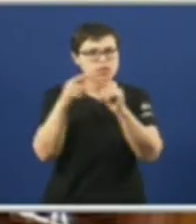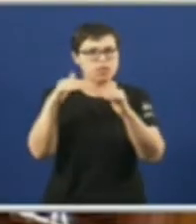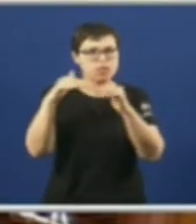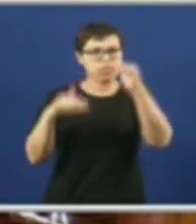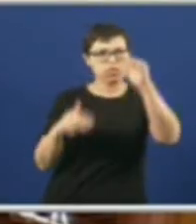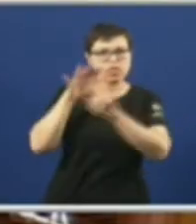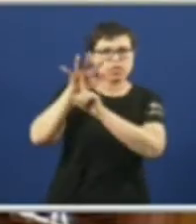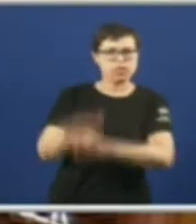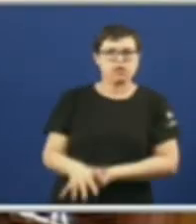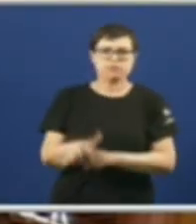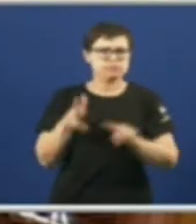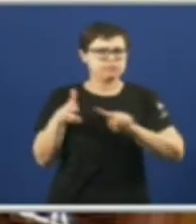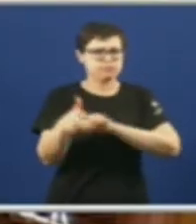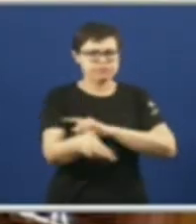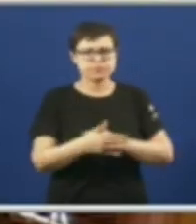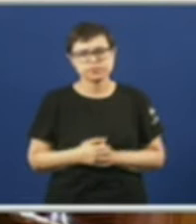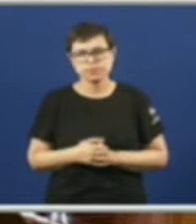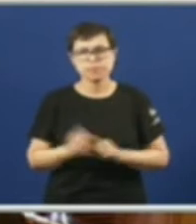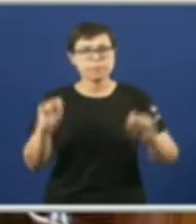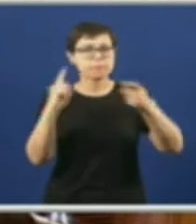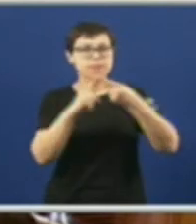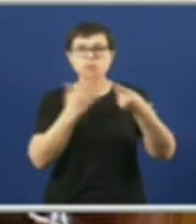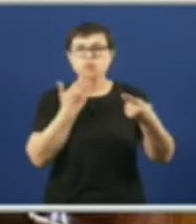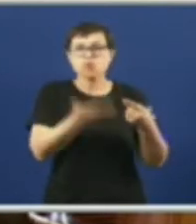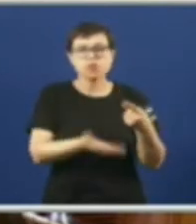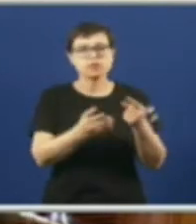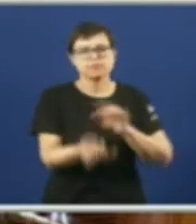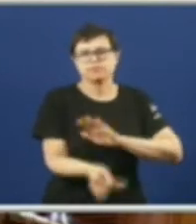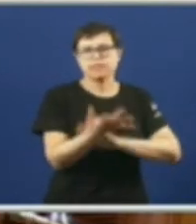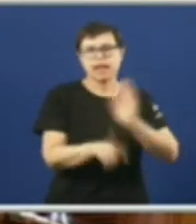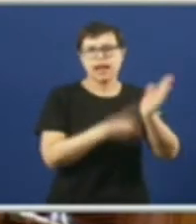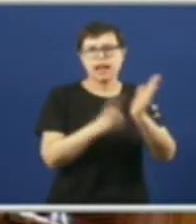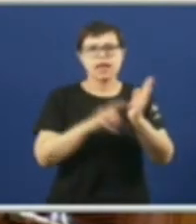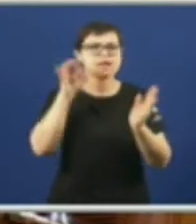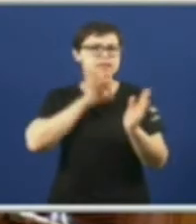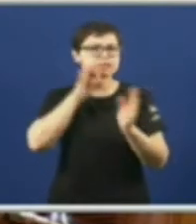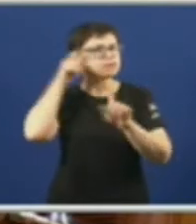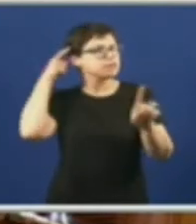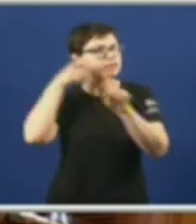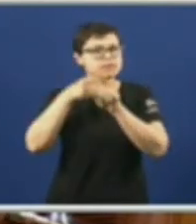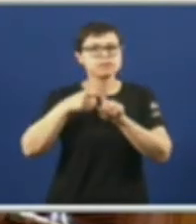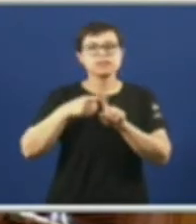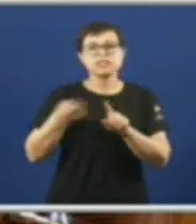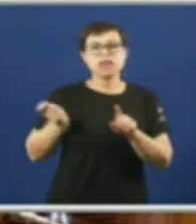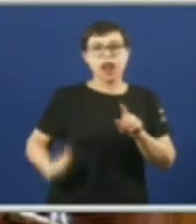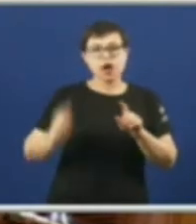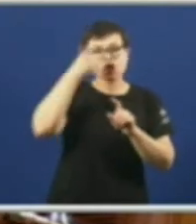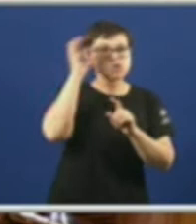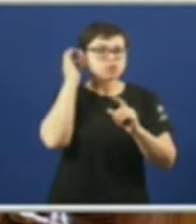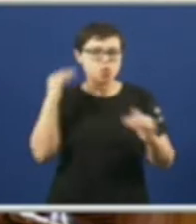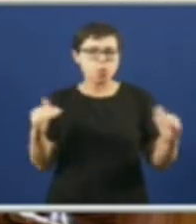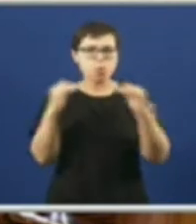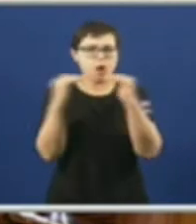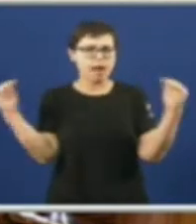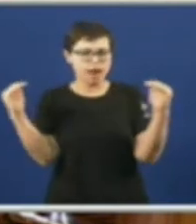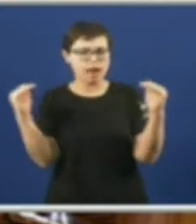discriminación. Primeira proposta, impulsar unha lei galega pola igualdade salarial e sancións